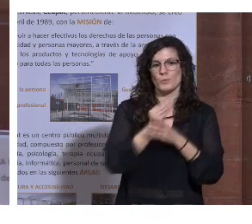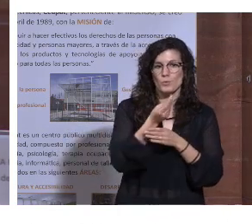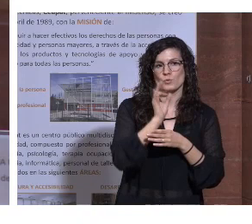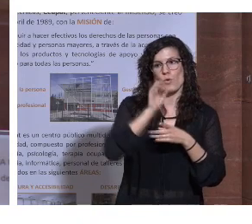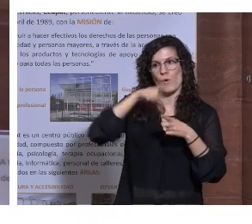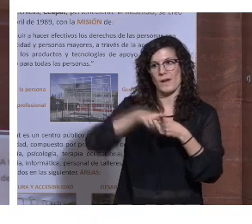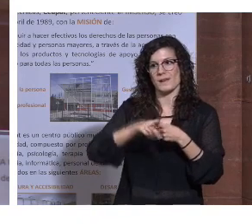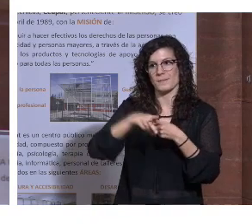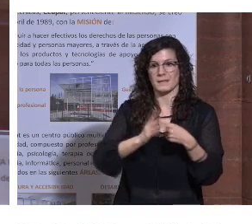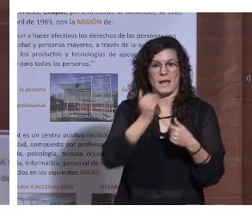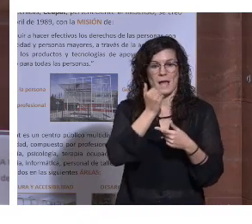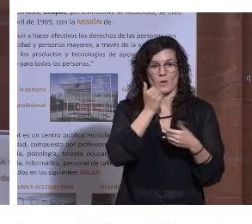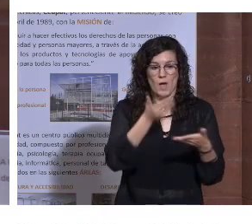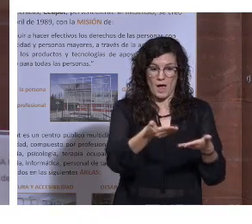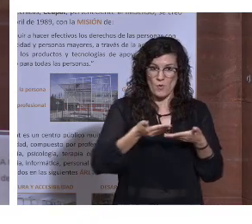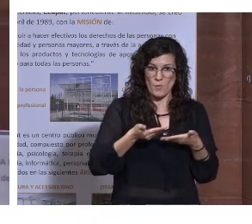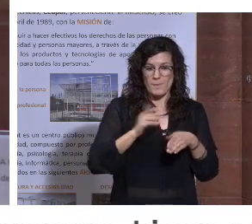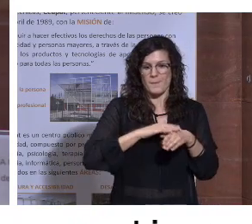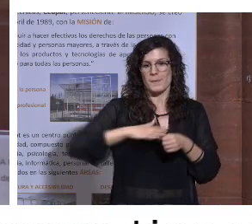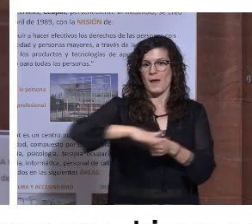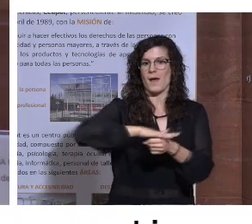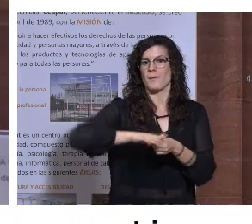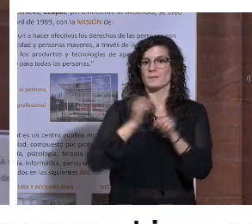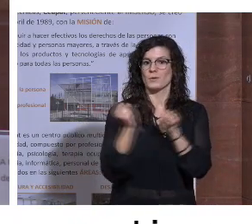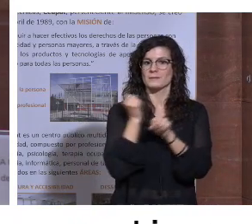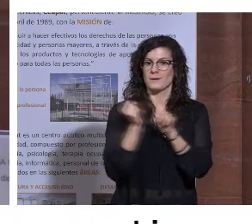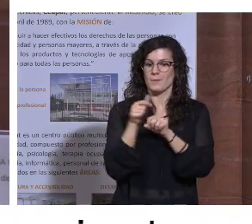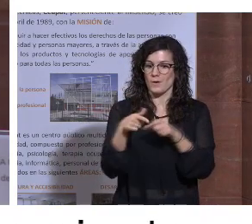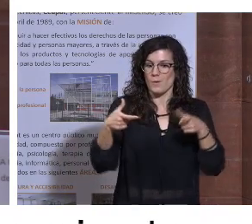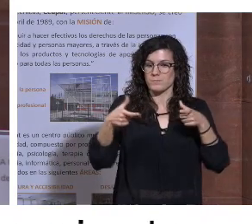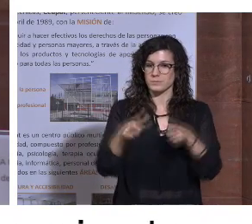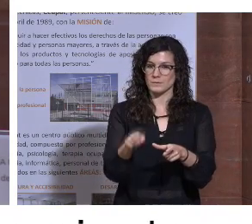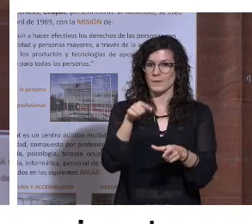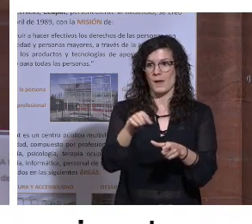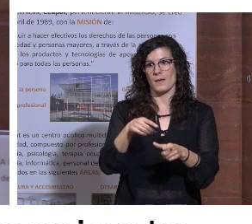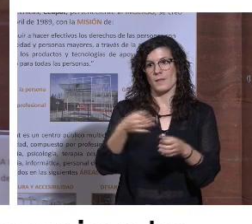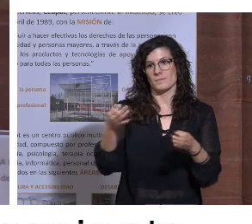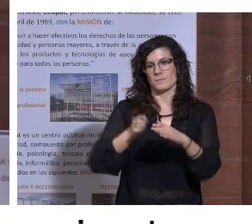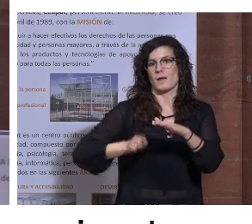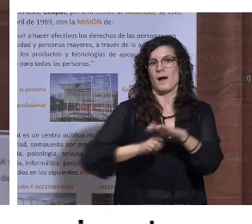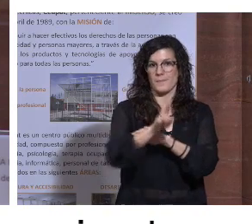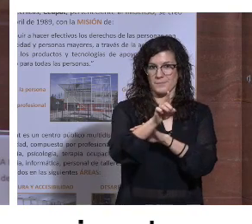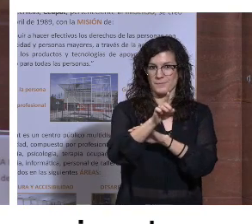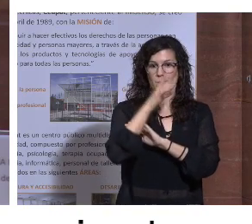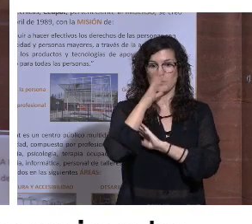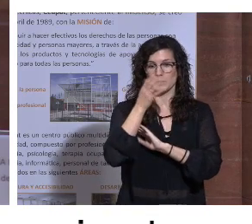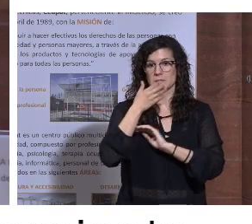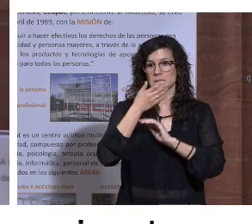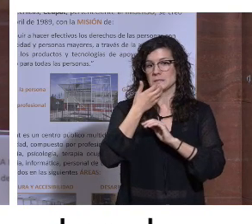que ayude, ¿no?, a que ese ámbito donde estás trabajando, ¿no?, pues se avance, ¿no?, porque si no,